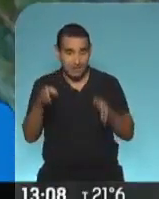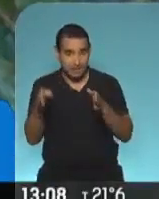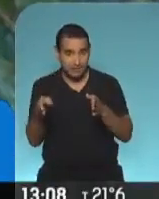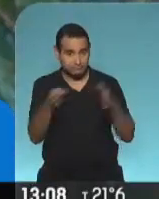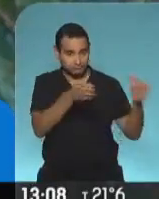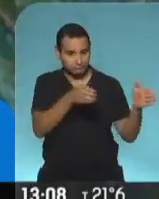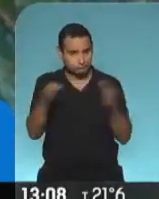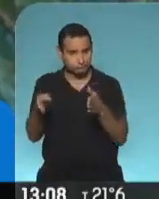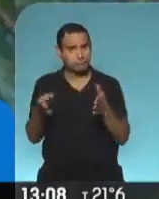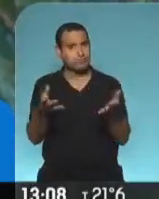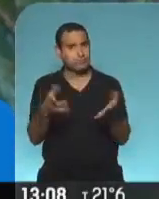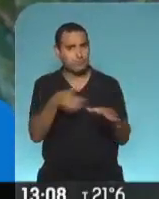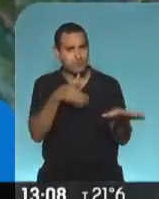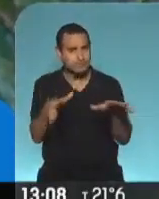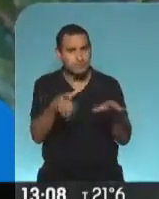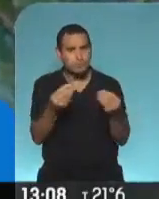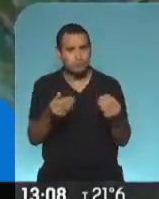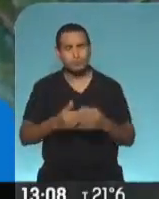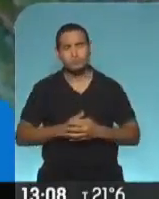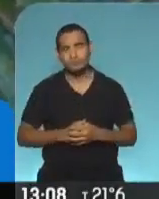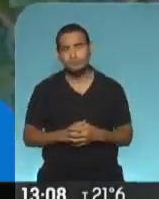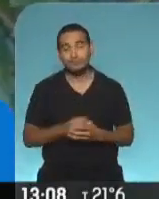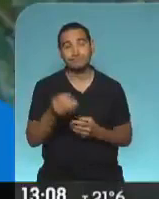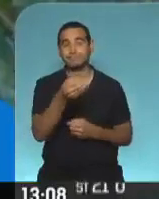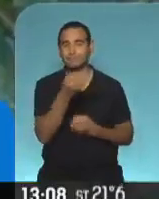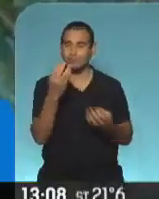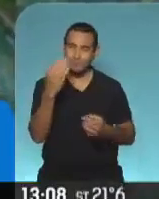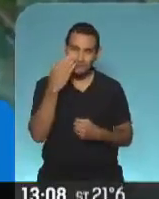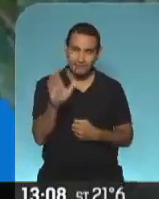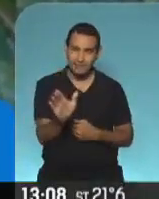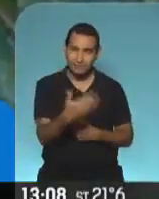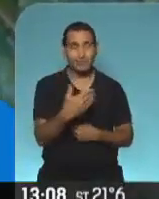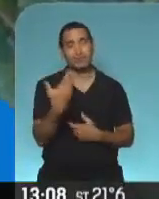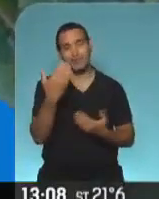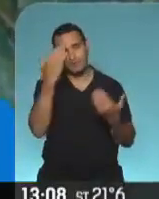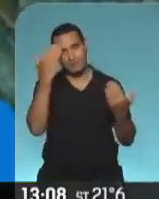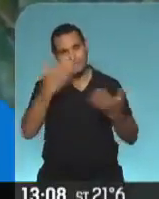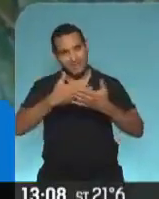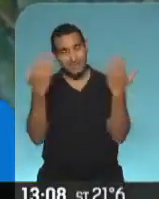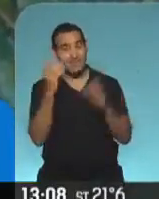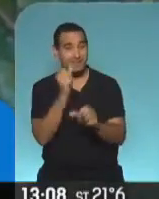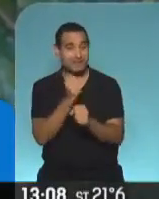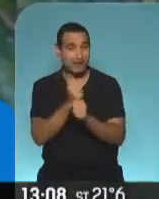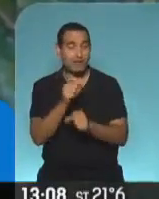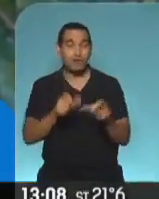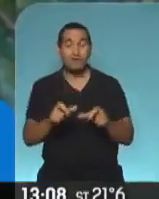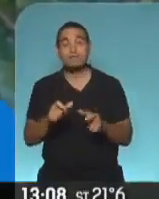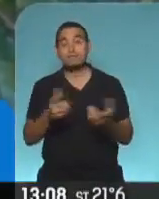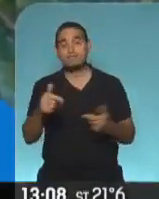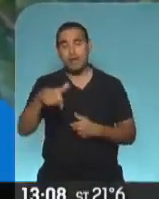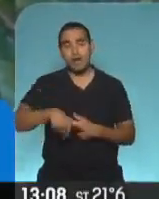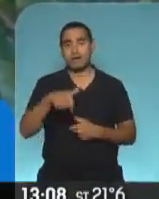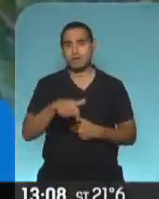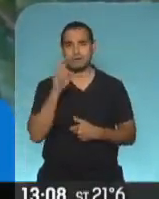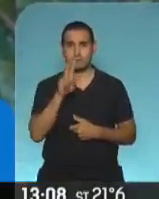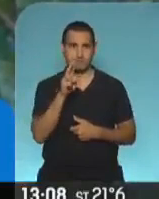2020, por supuesto en el marco de una pandemia. Así es, buenas tardes a todos, feliz Día del Trabajador. Lo que hay, me resulta